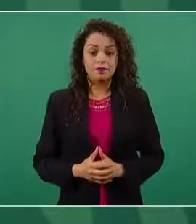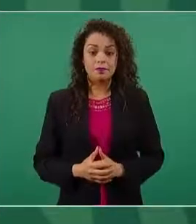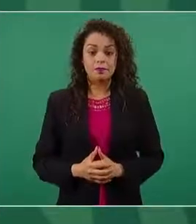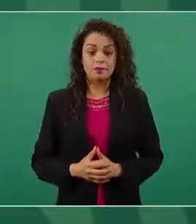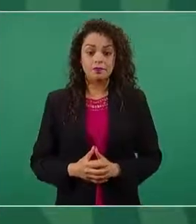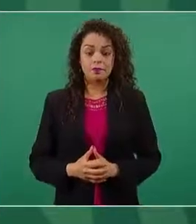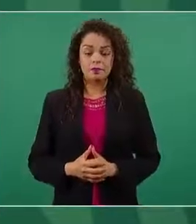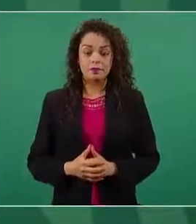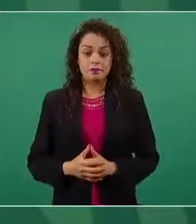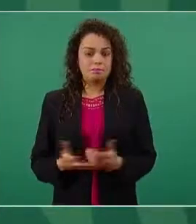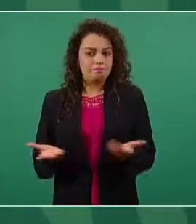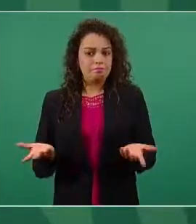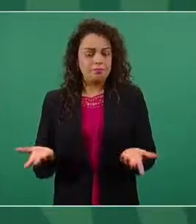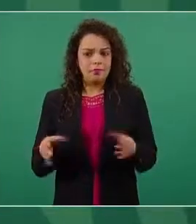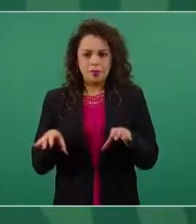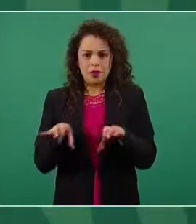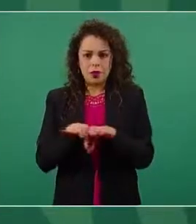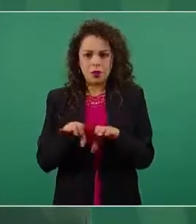descalificar